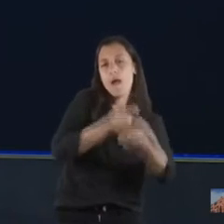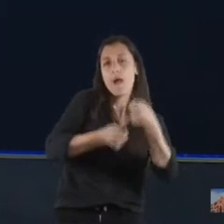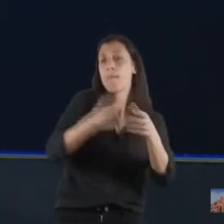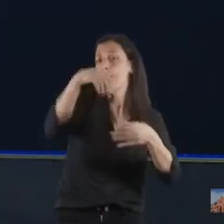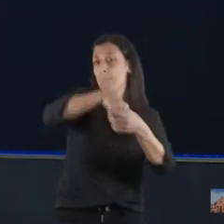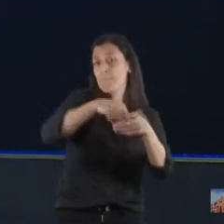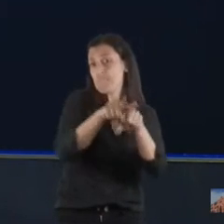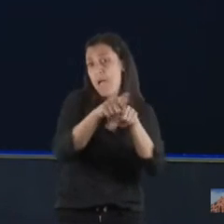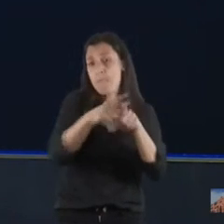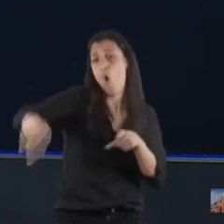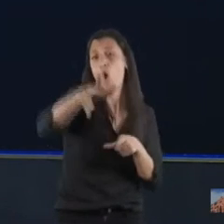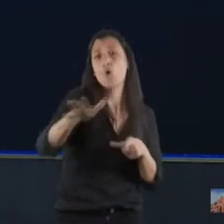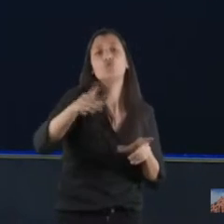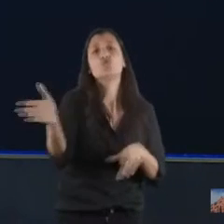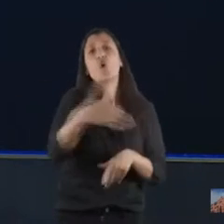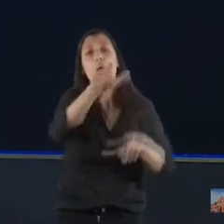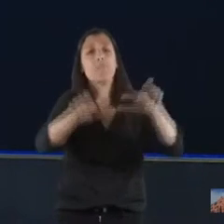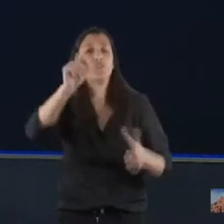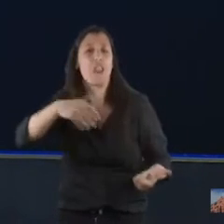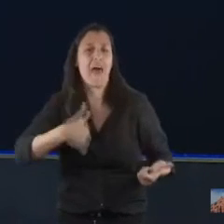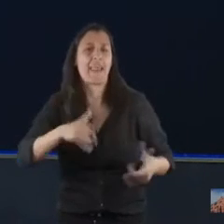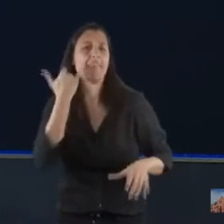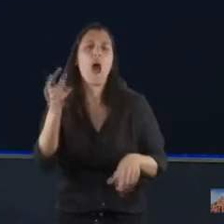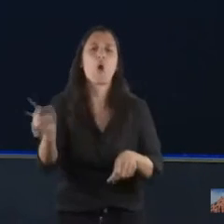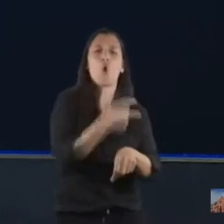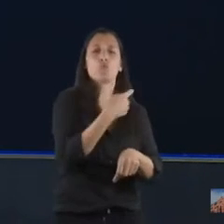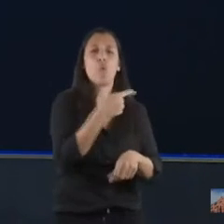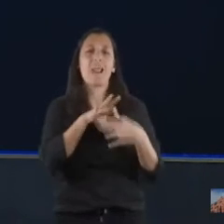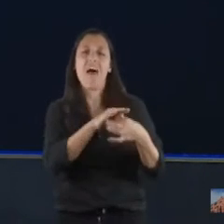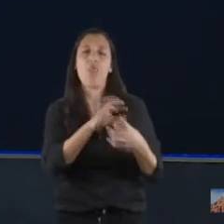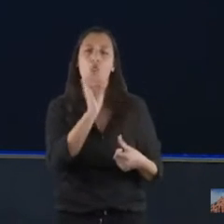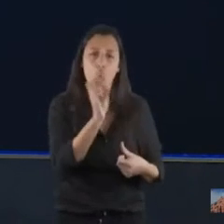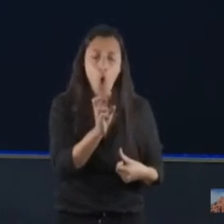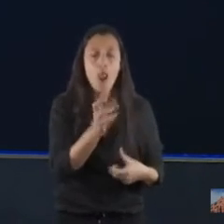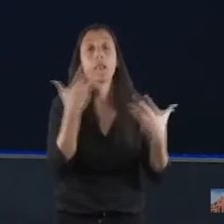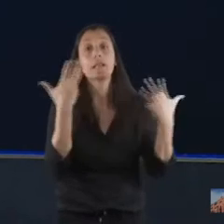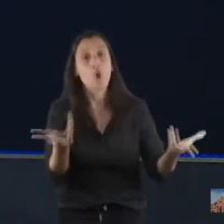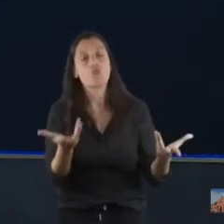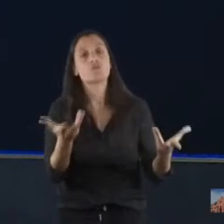hogares de muchos argentinos nos aparece permanentemente